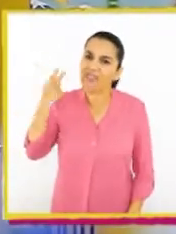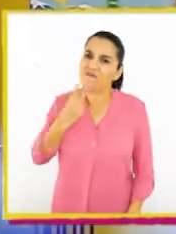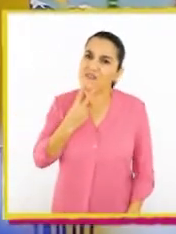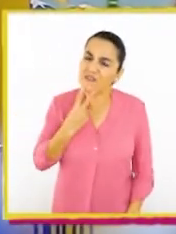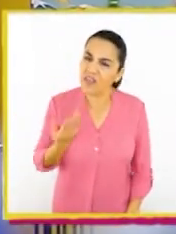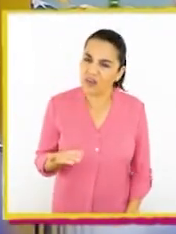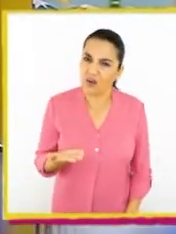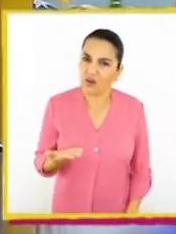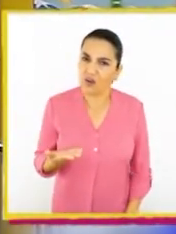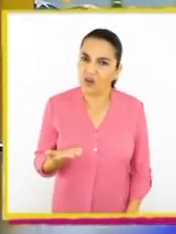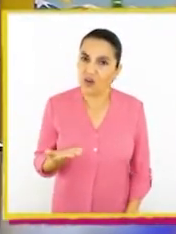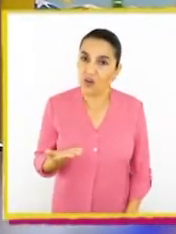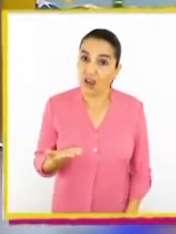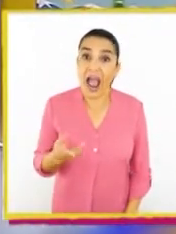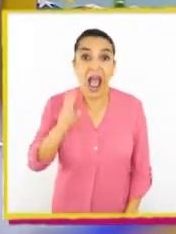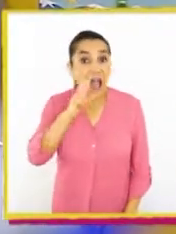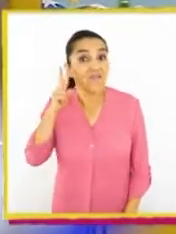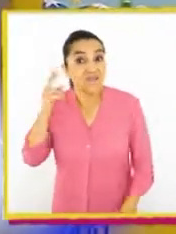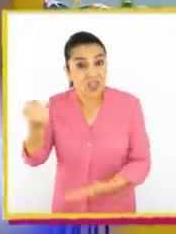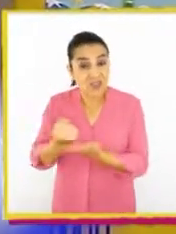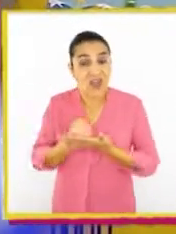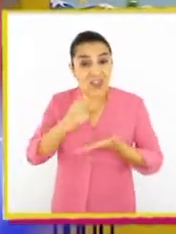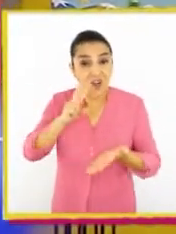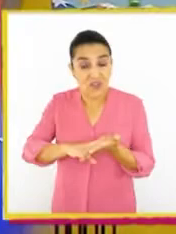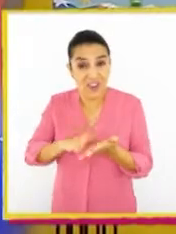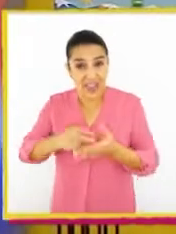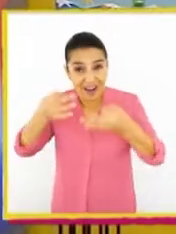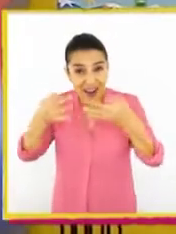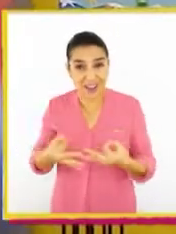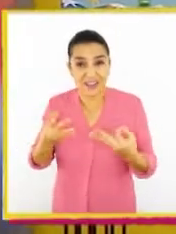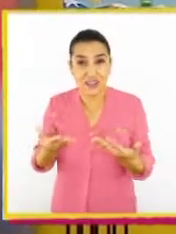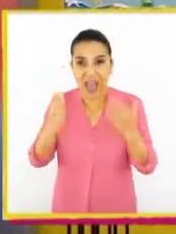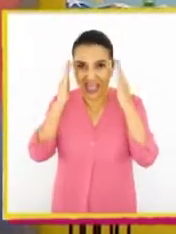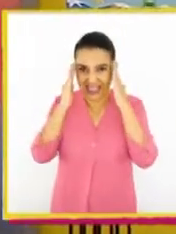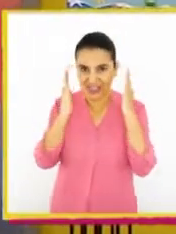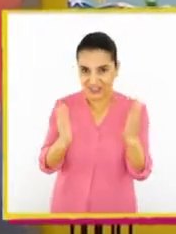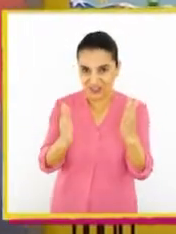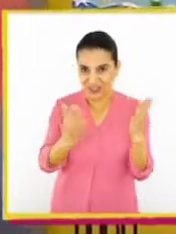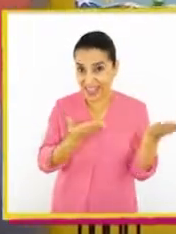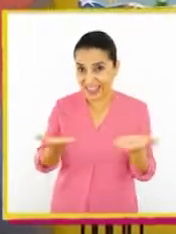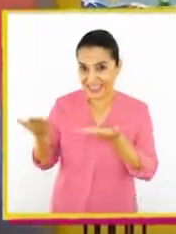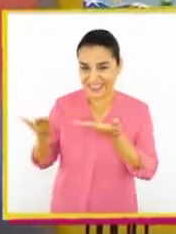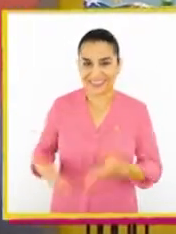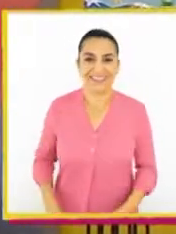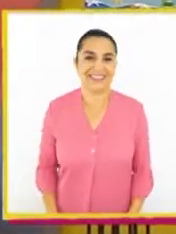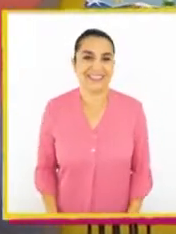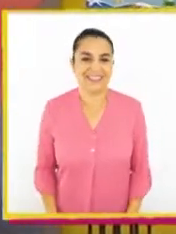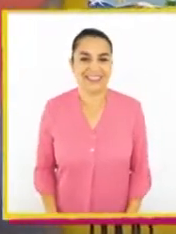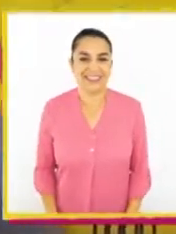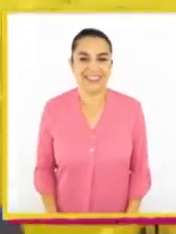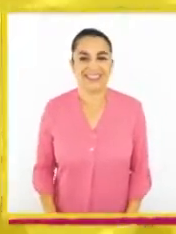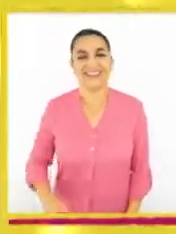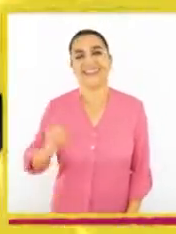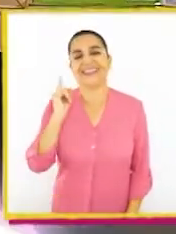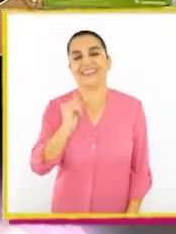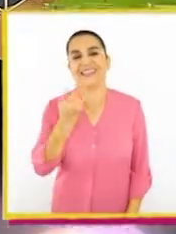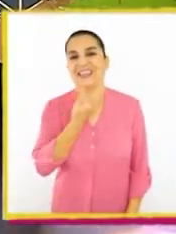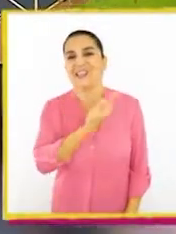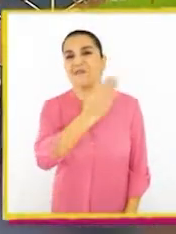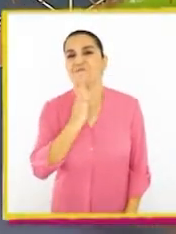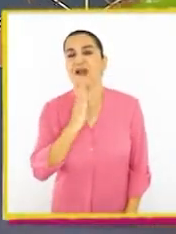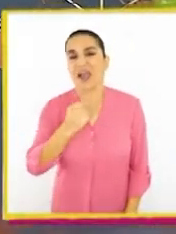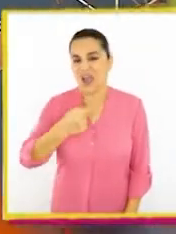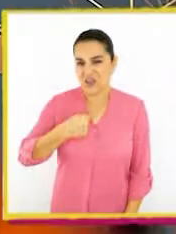época vivieron? ¡Vivo ayudando! ¡Es verdad! ¡Toda la razón! ¡Pongamos atención! ¡Atentos!